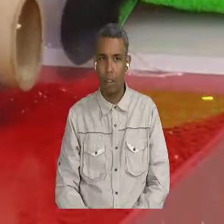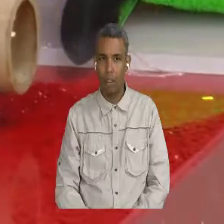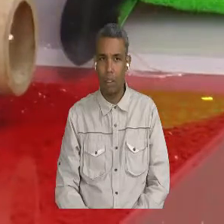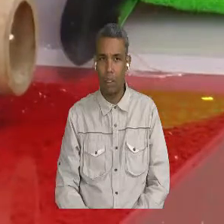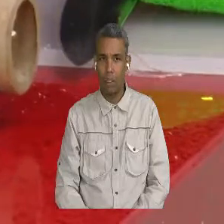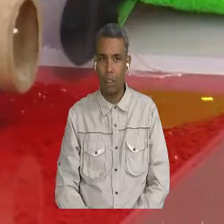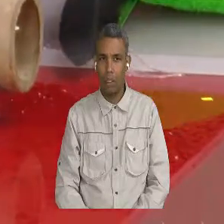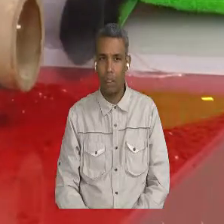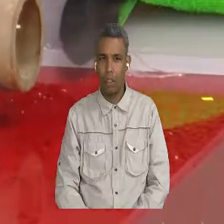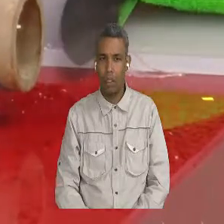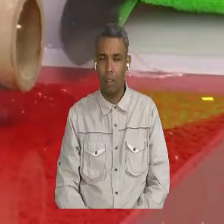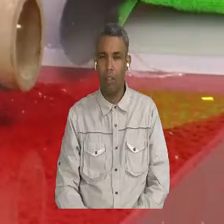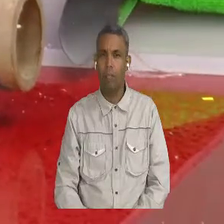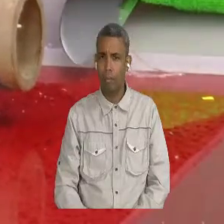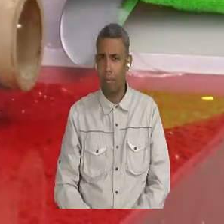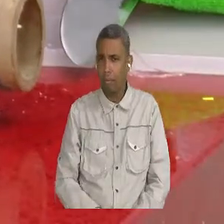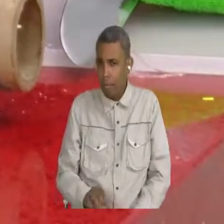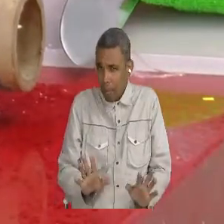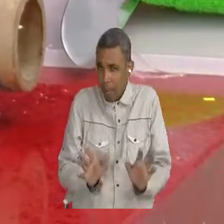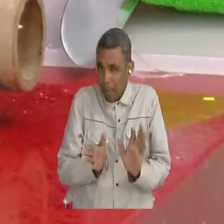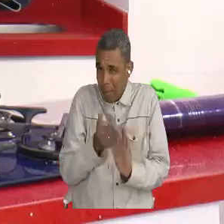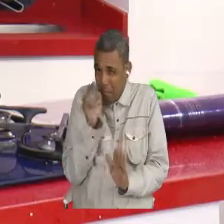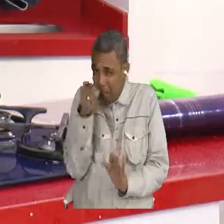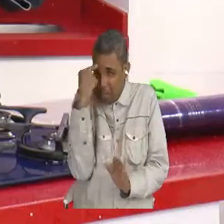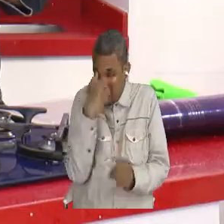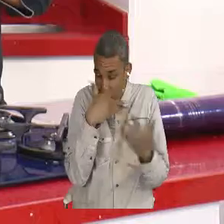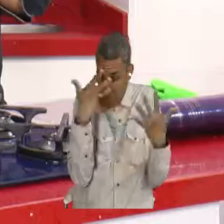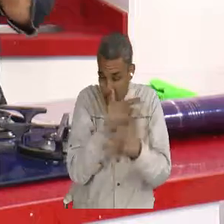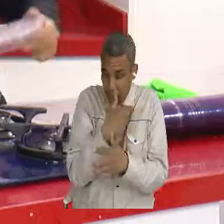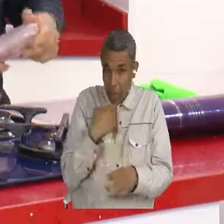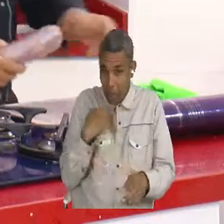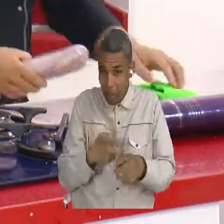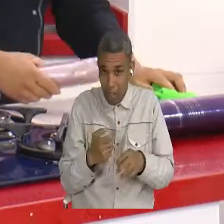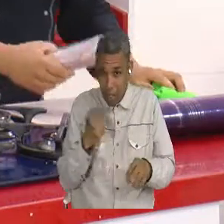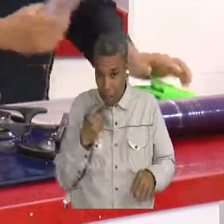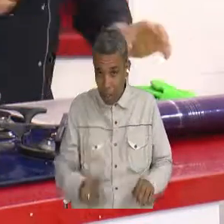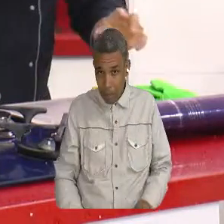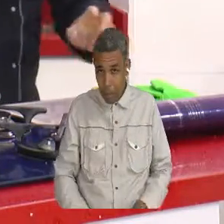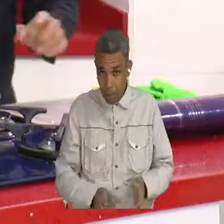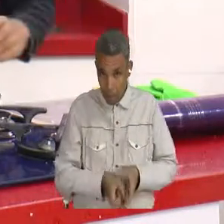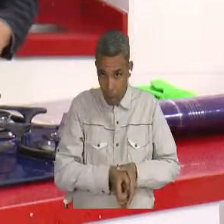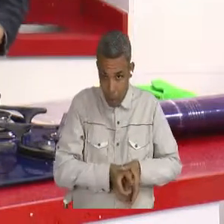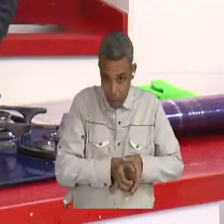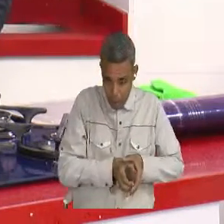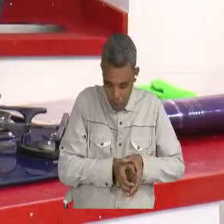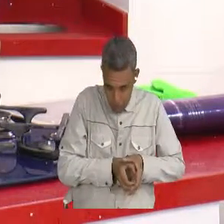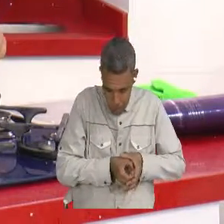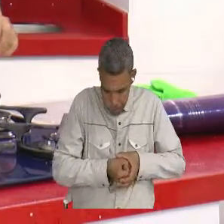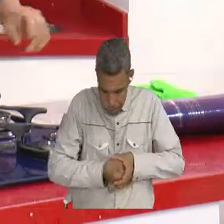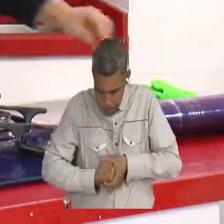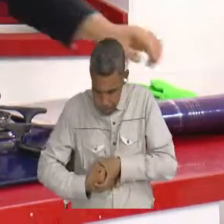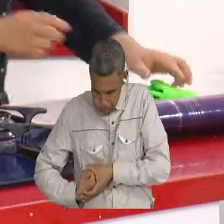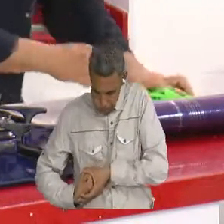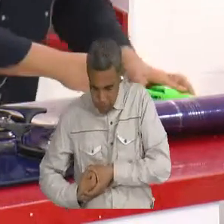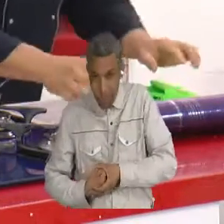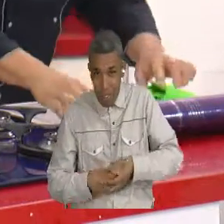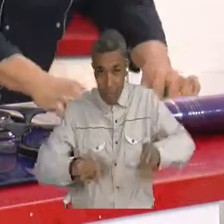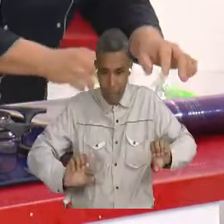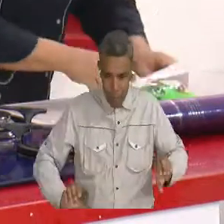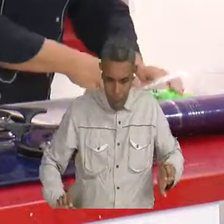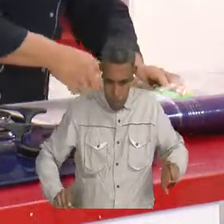no complicarse, ¿no? Entonces, así va a quedar. Entonces, el que vas a hacer también, así si quiere, para no correr todo eso, sí, señor.